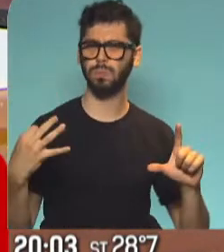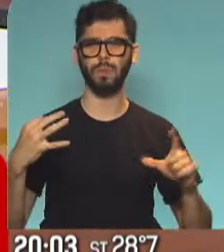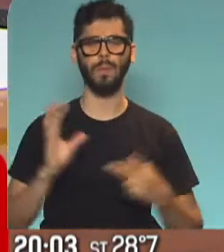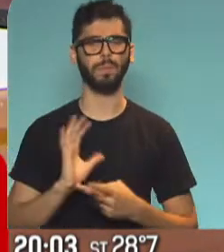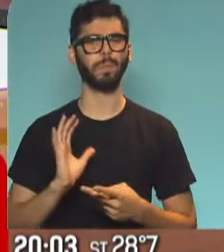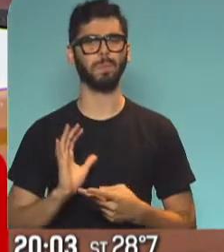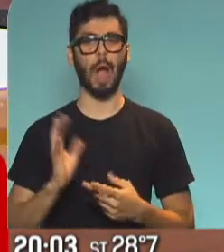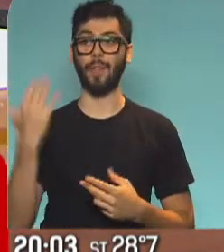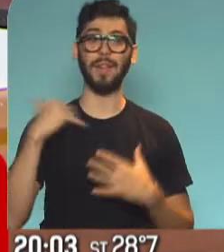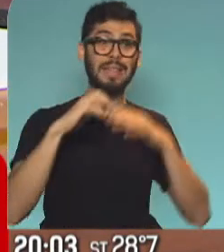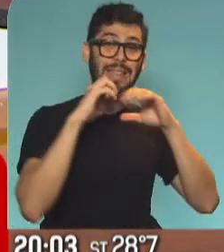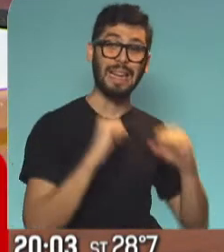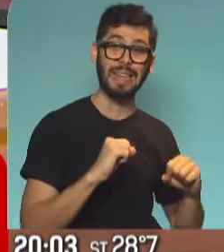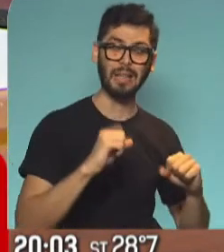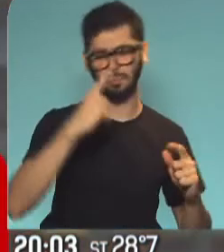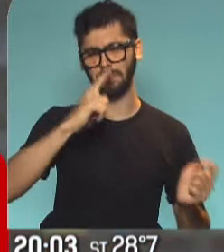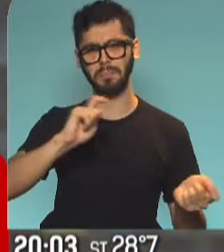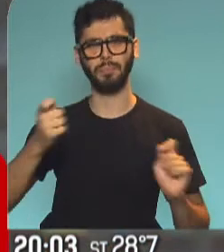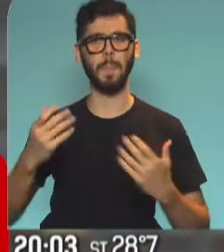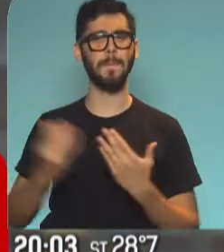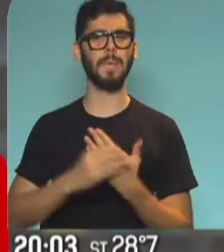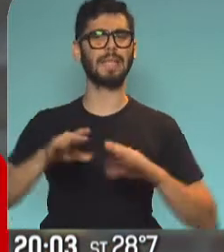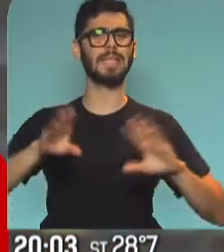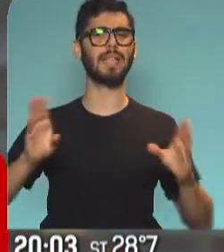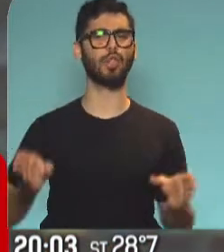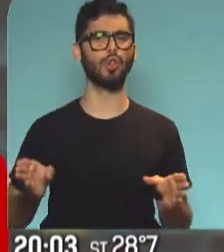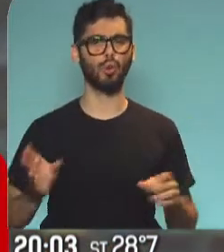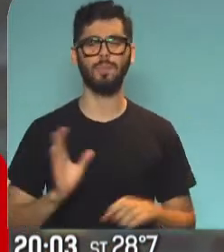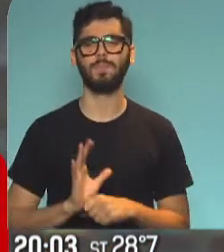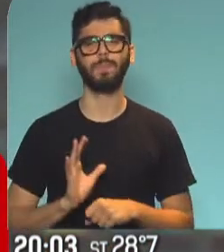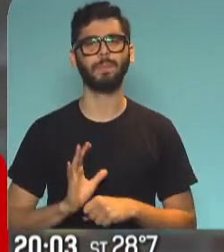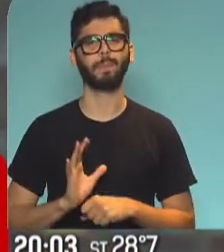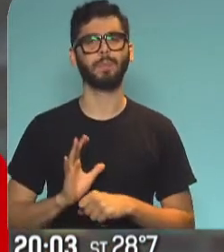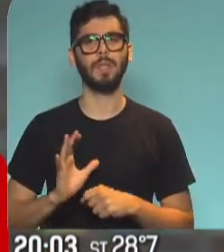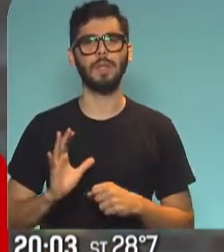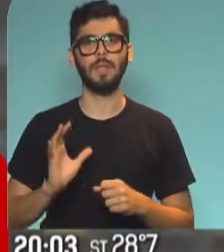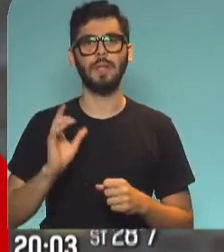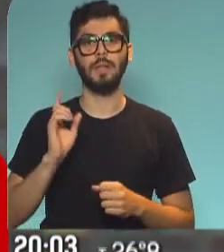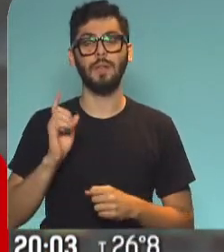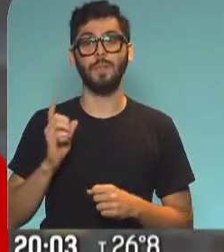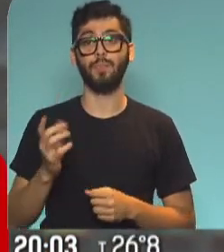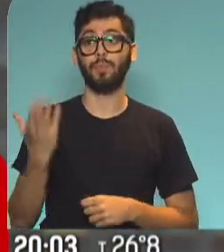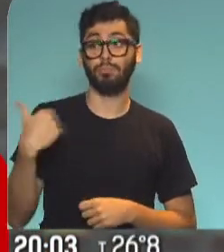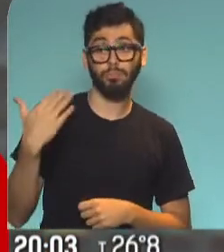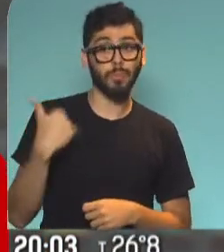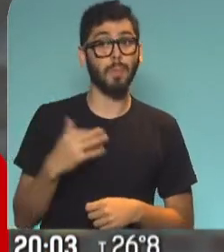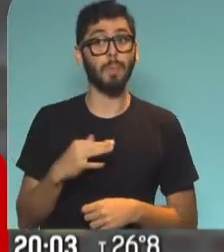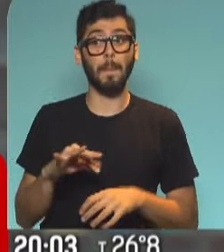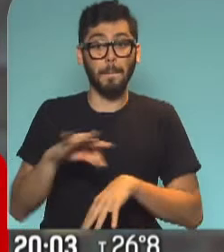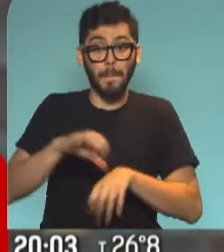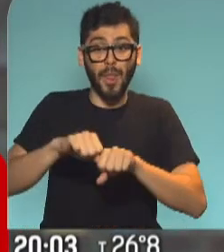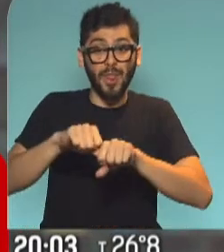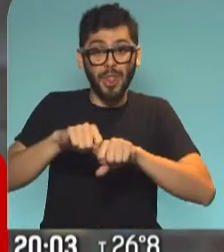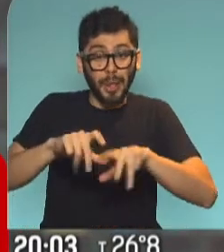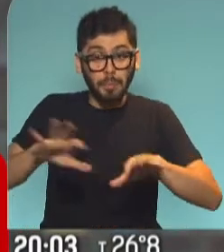una secretaría, donde pasó a haber un ministerio, sí, donde más allá de declaraciones desafortunadas en el comienzo de la pandemia en nuestro país y